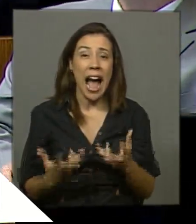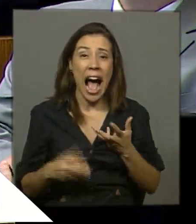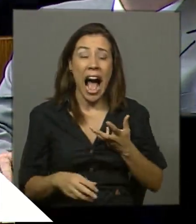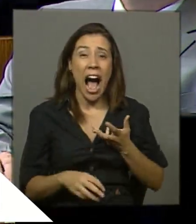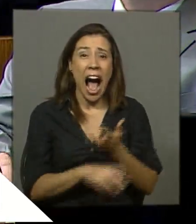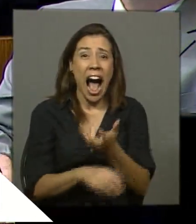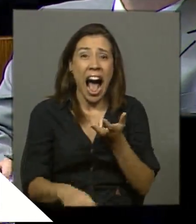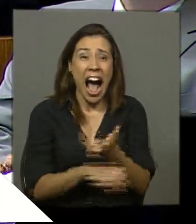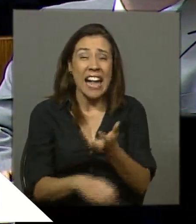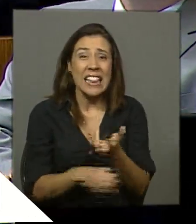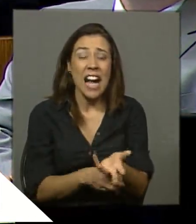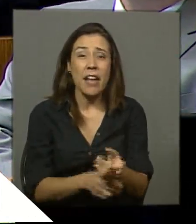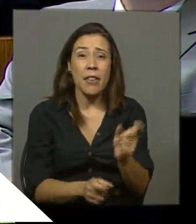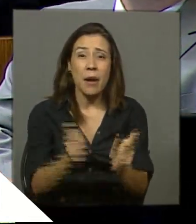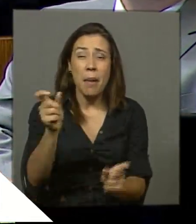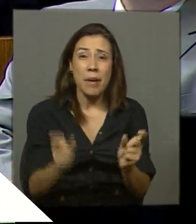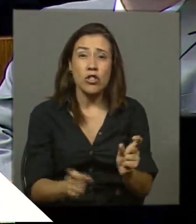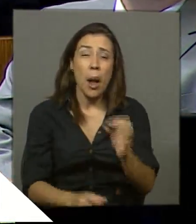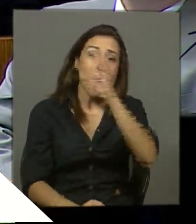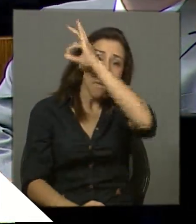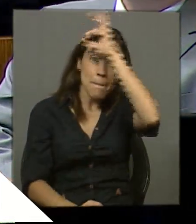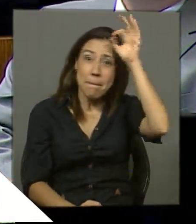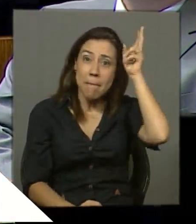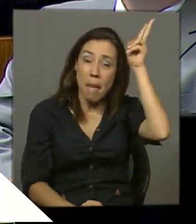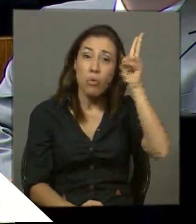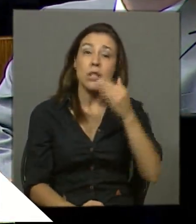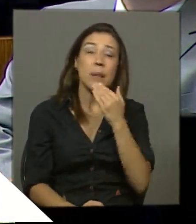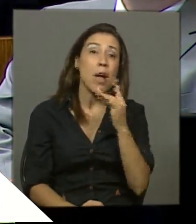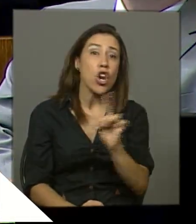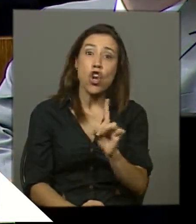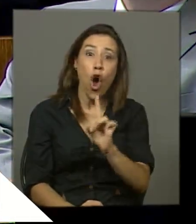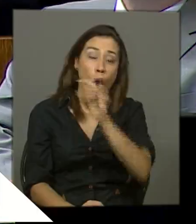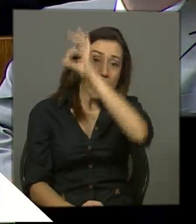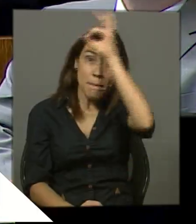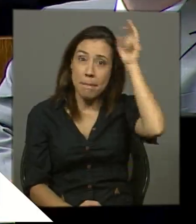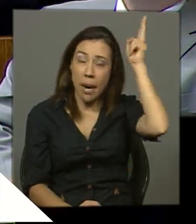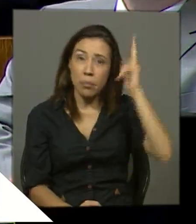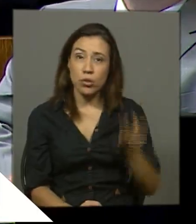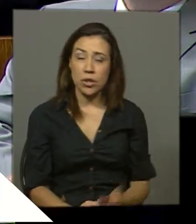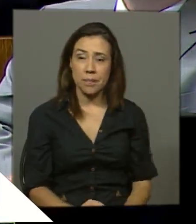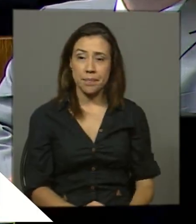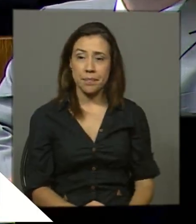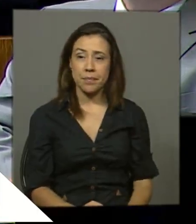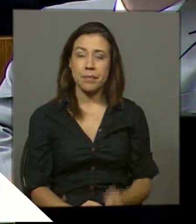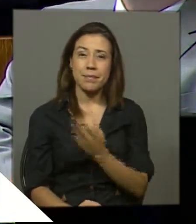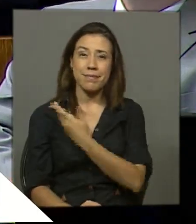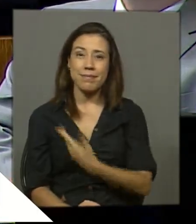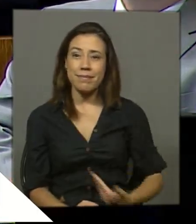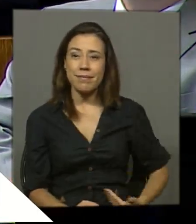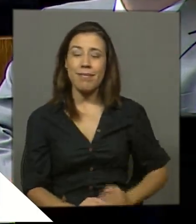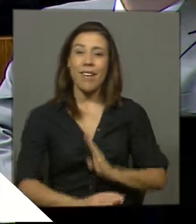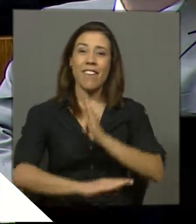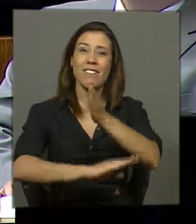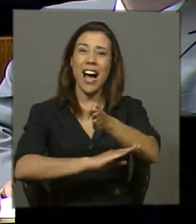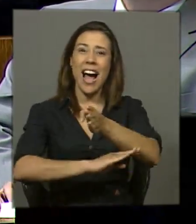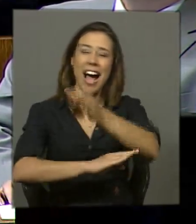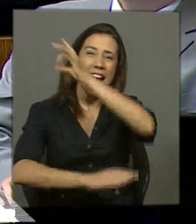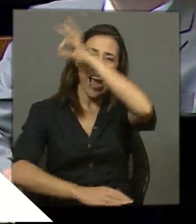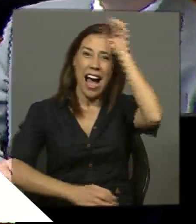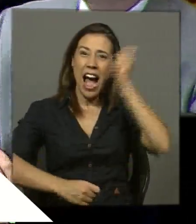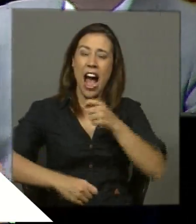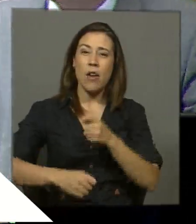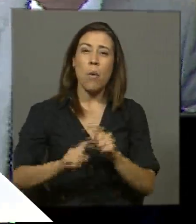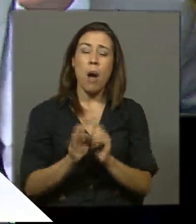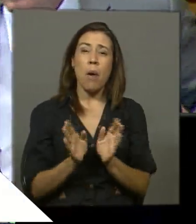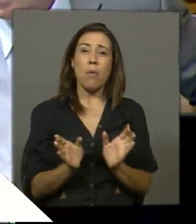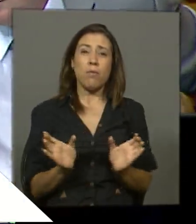que ha sufrido las personas mapuches y no mapuche ministro ministro la presidenta va araucanía en verdaderas